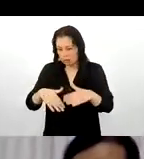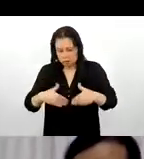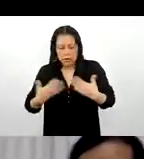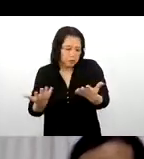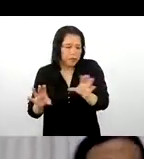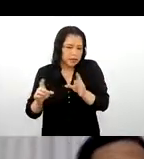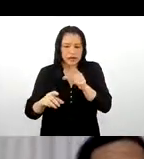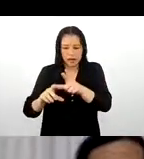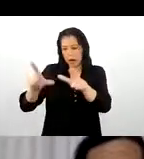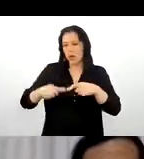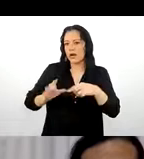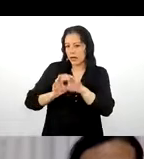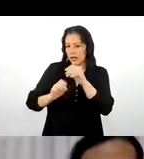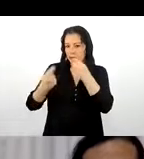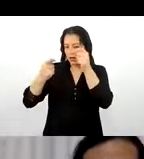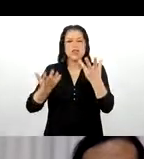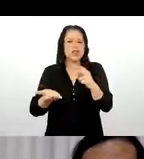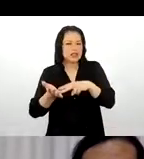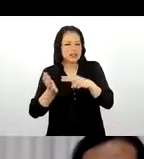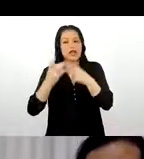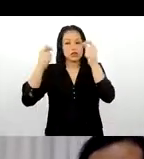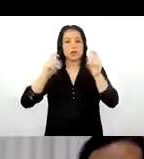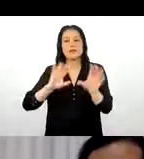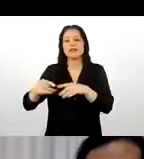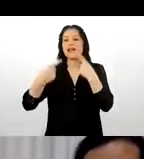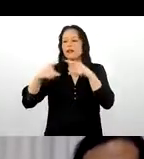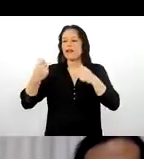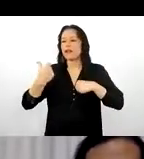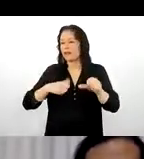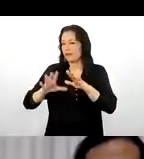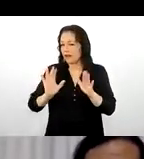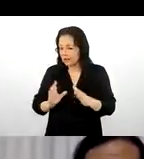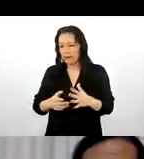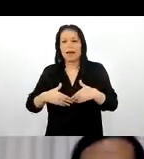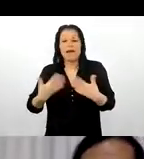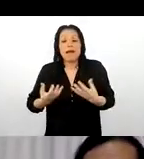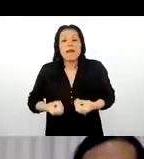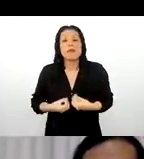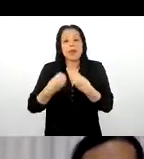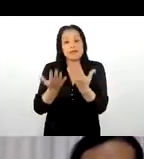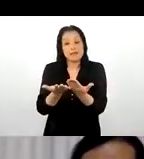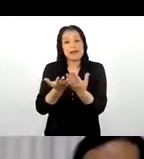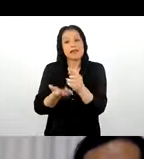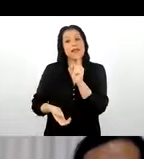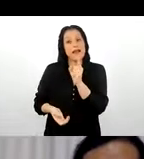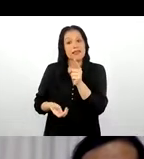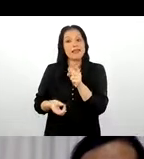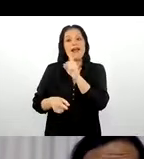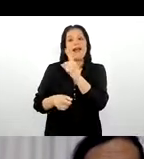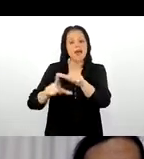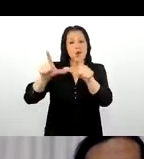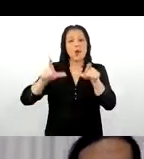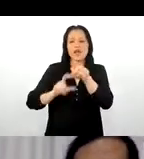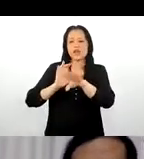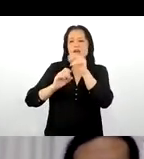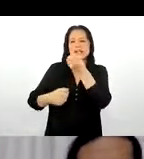desarrollar, porque el turismo es eso, ¿no? Es desarrollar diferentes actividades que puedan brindarte cada destino, ¿no? Pero